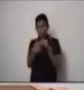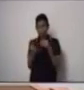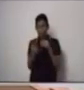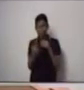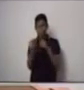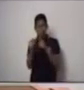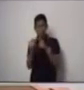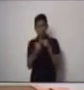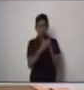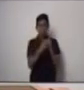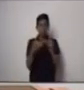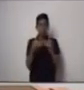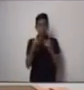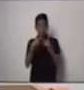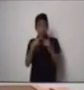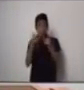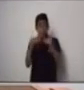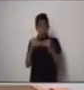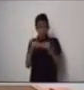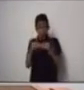abrimos las gavetas